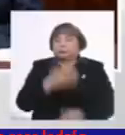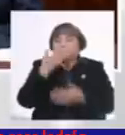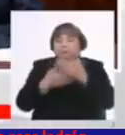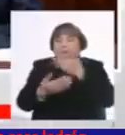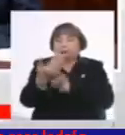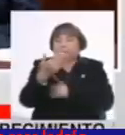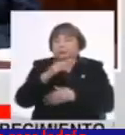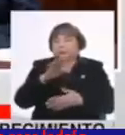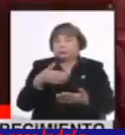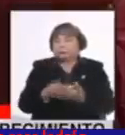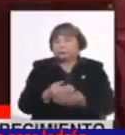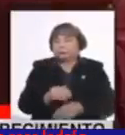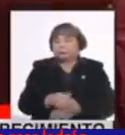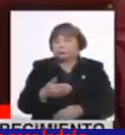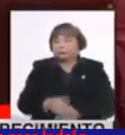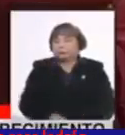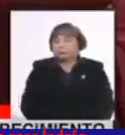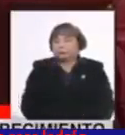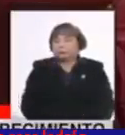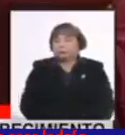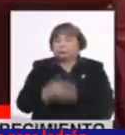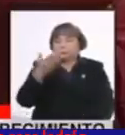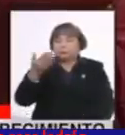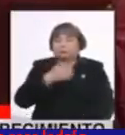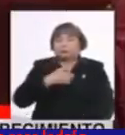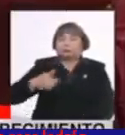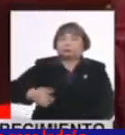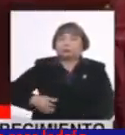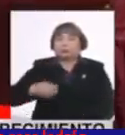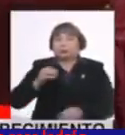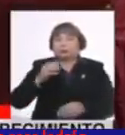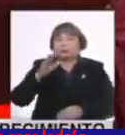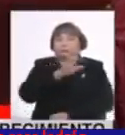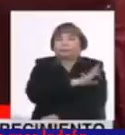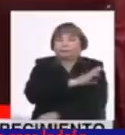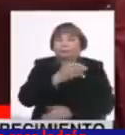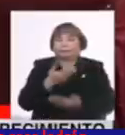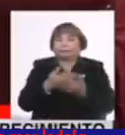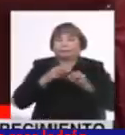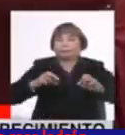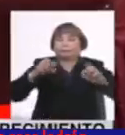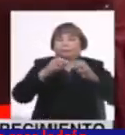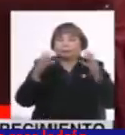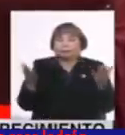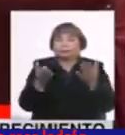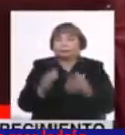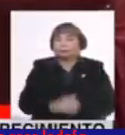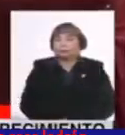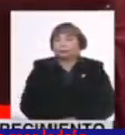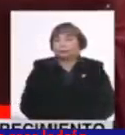Buenos días con todos. Buenos días, señor ilustre presidente de la Comisión de Fiscalización y parlamentarios